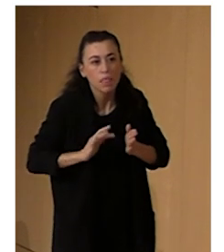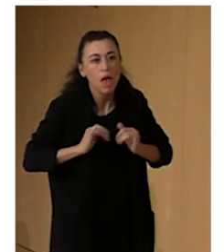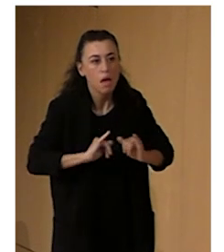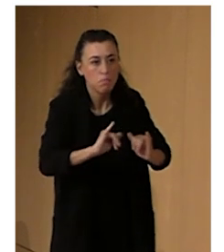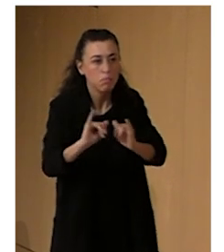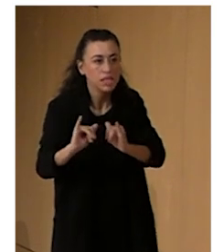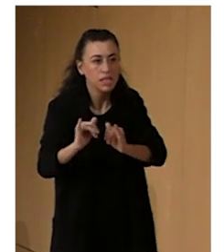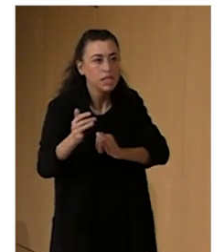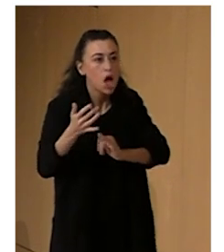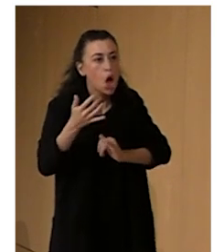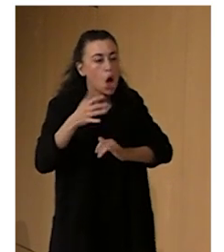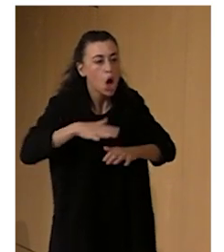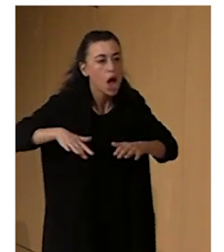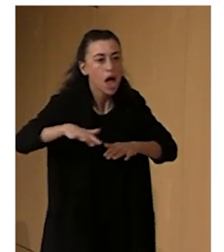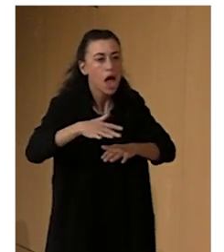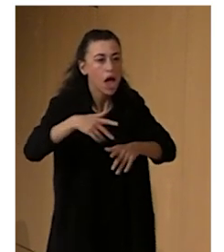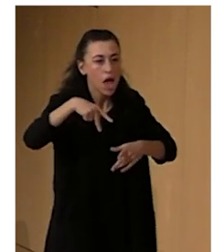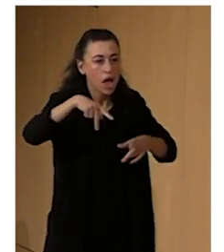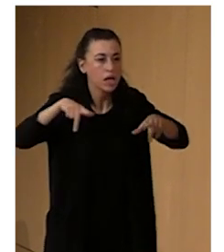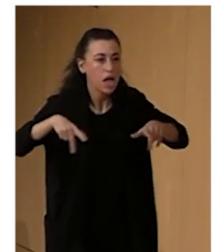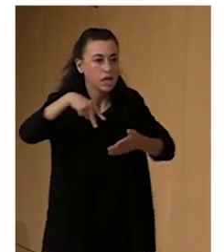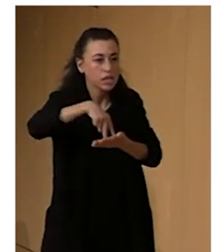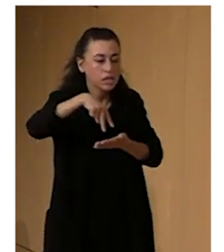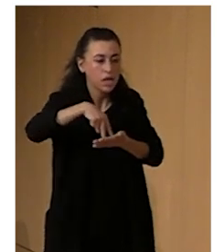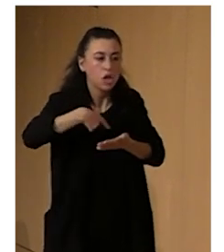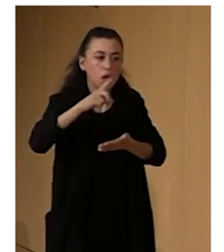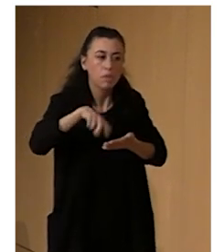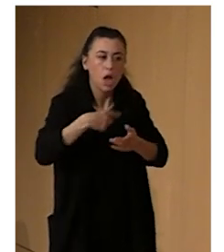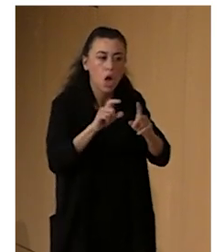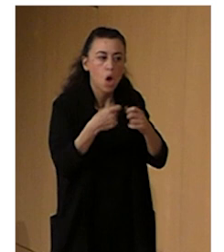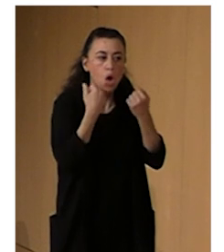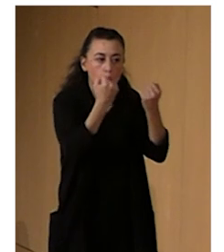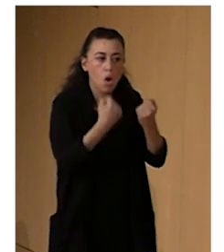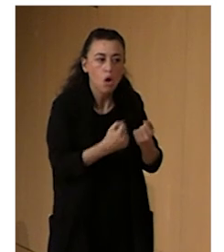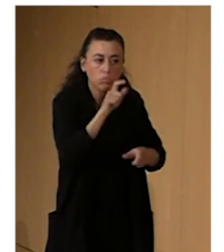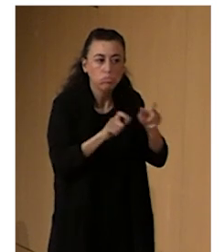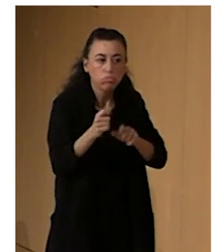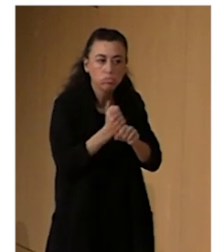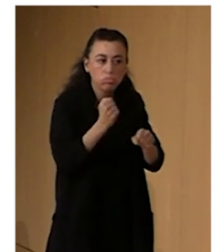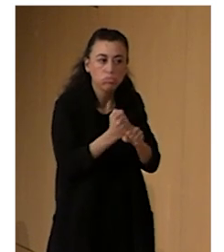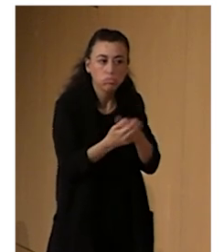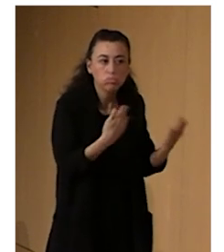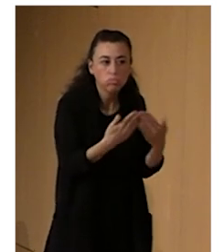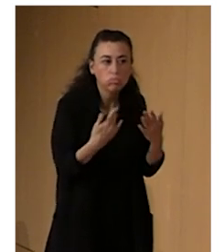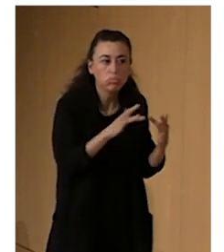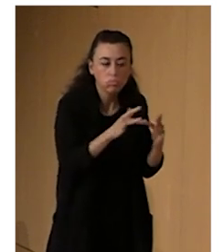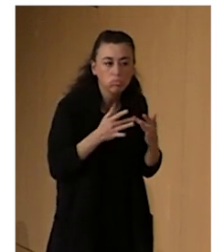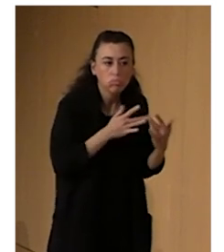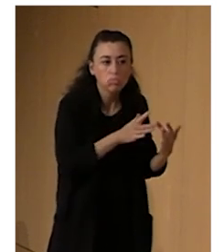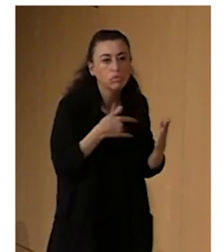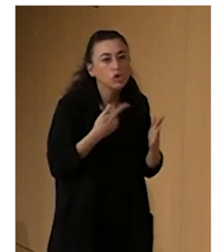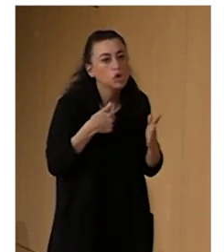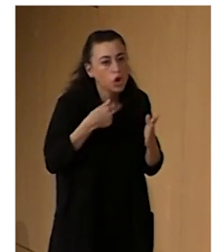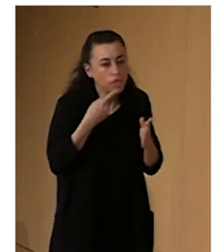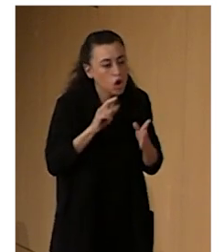charlar un poco con la compañía que vean el vestuario que que me refiero a personas con discapacidad intelectual